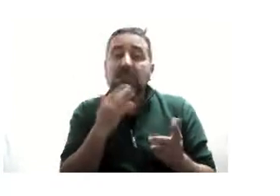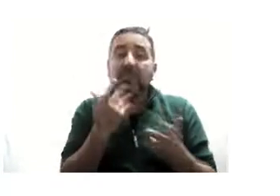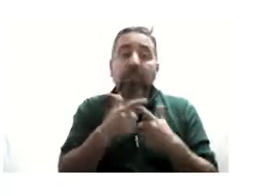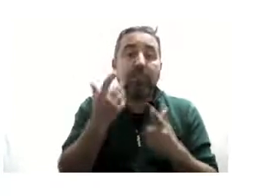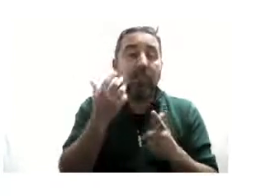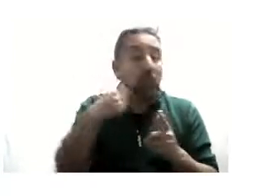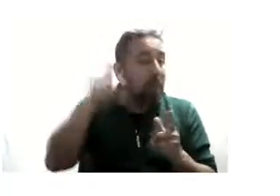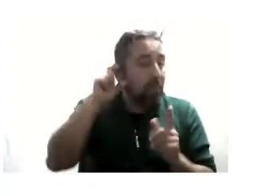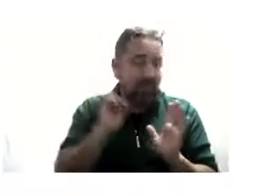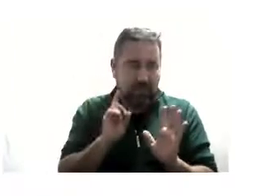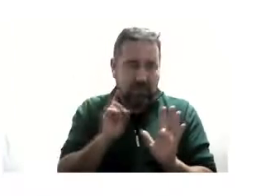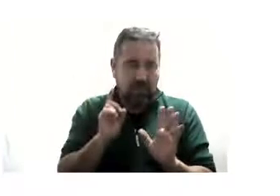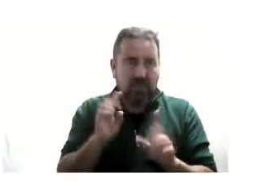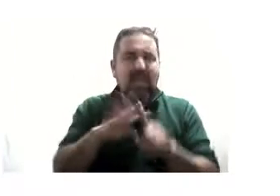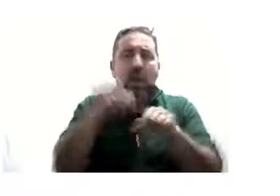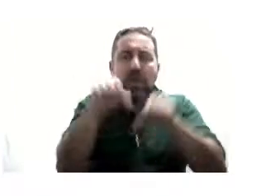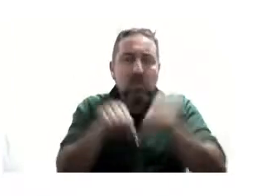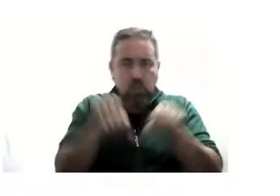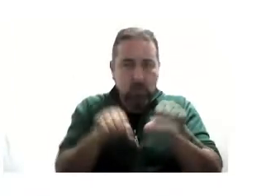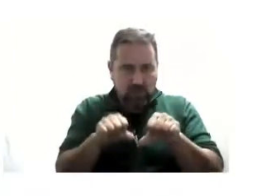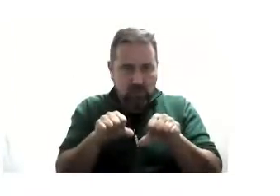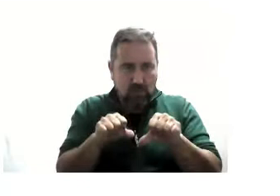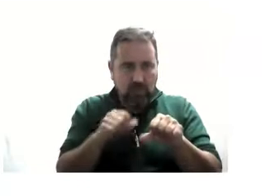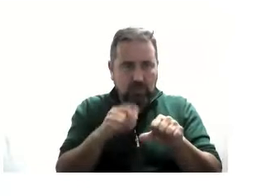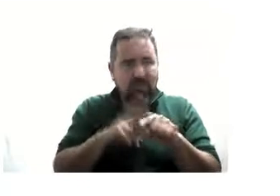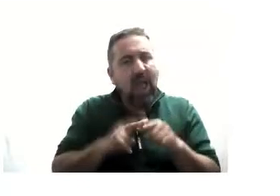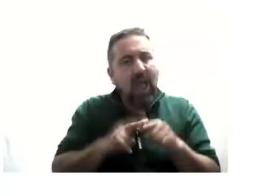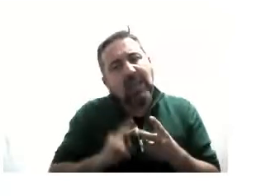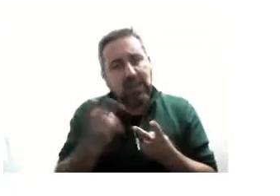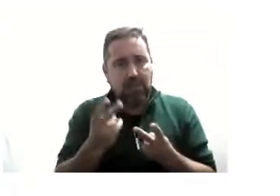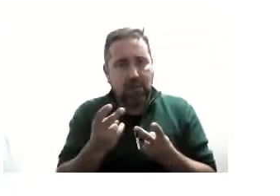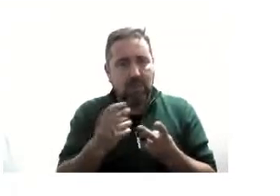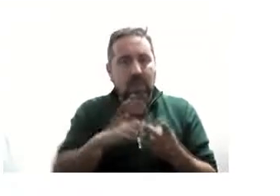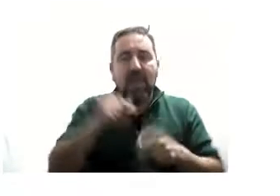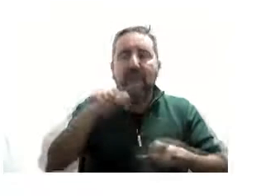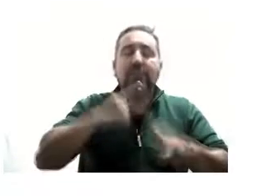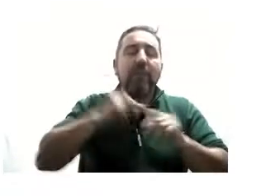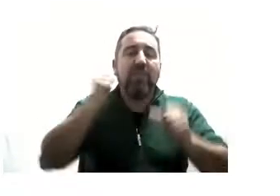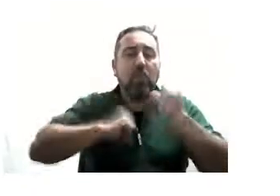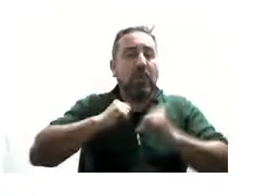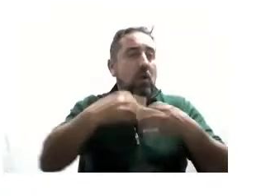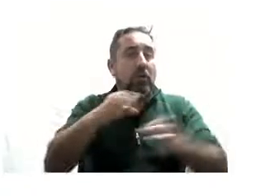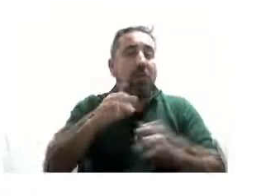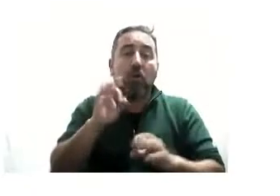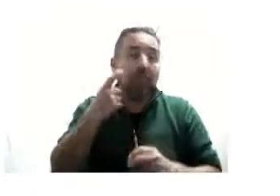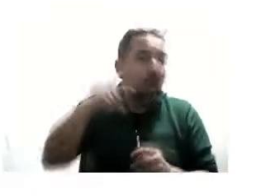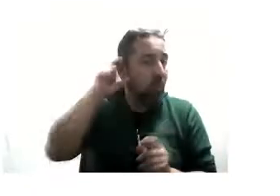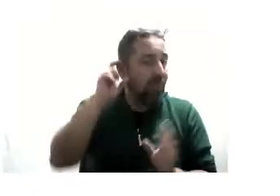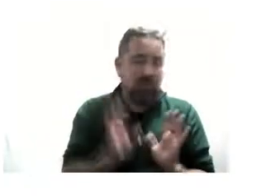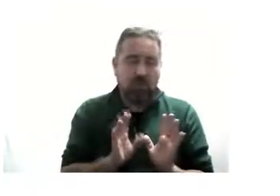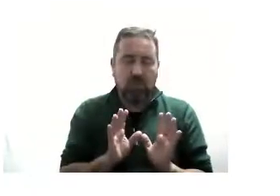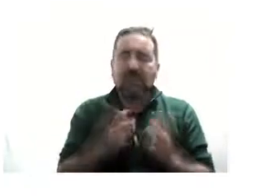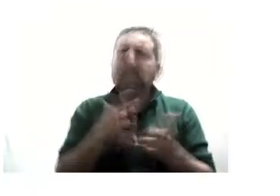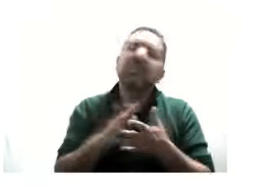es decir, los implantes auditivos quirúrgicos, no son alternativas a la cirugía convencional o a los audífonos. ¿Esto qué significa?